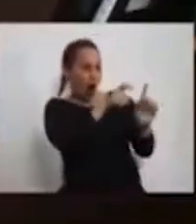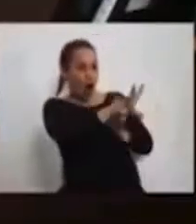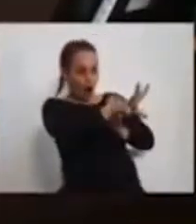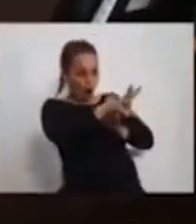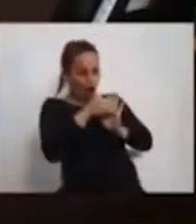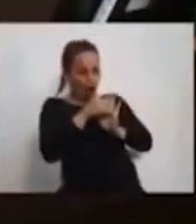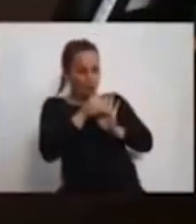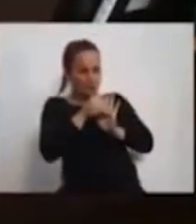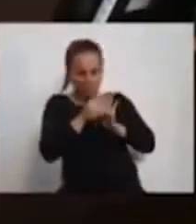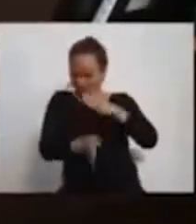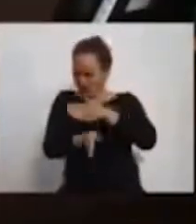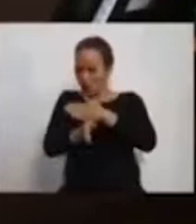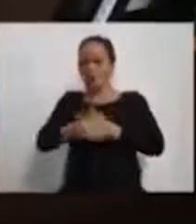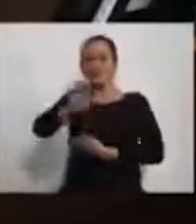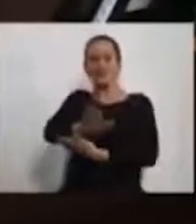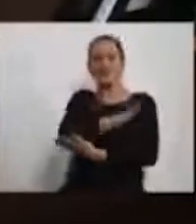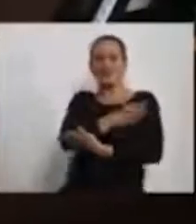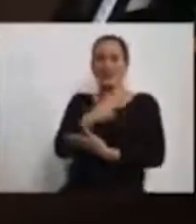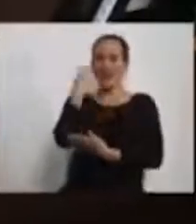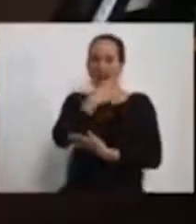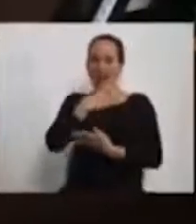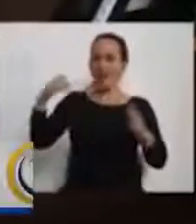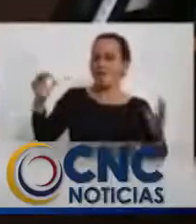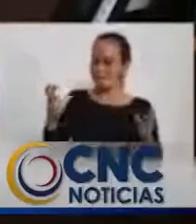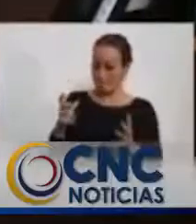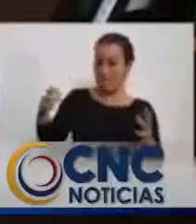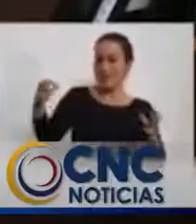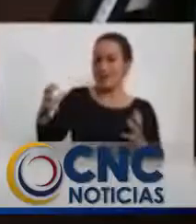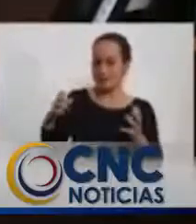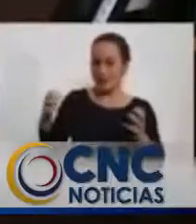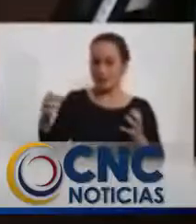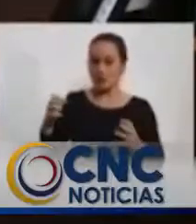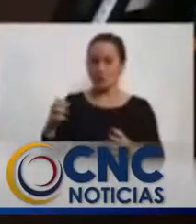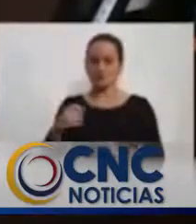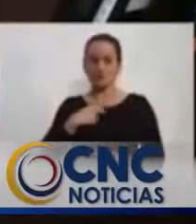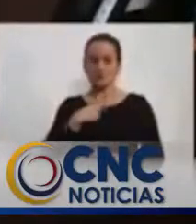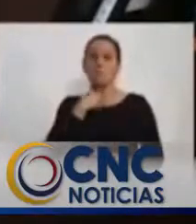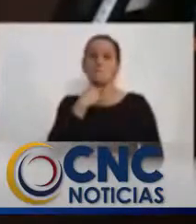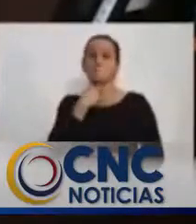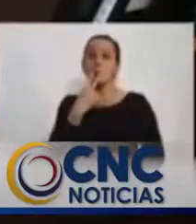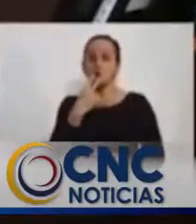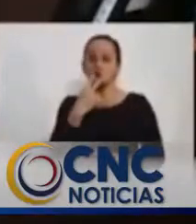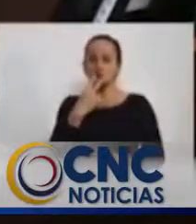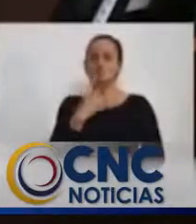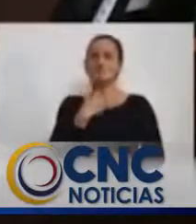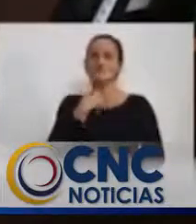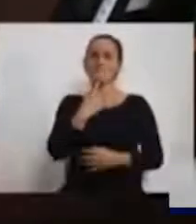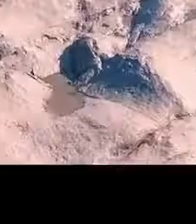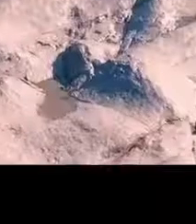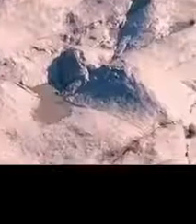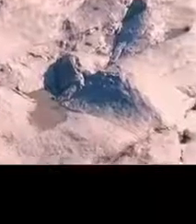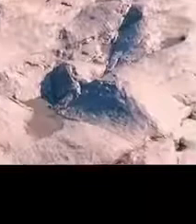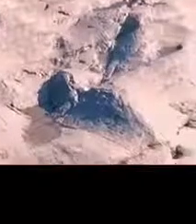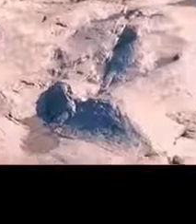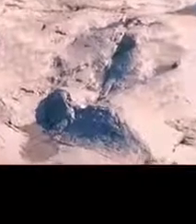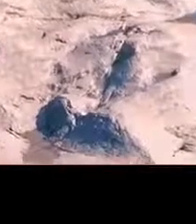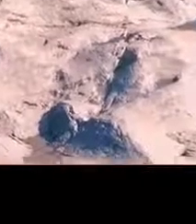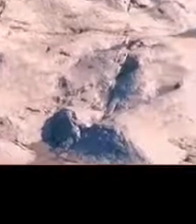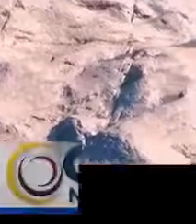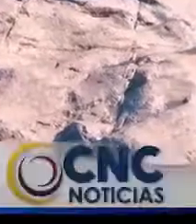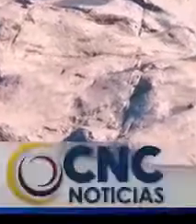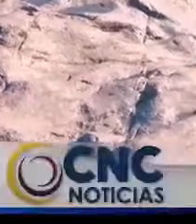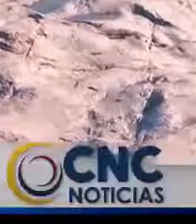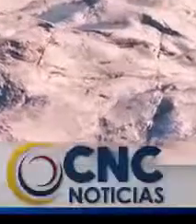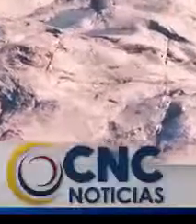e interpretar el canto vallenato bien cantado, como lo hizo el jilguero de América, el ruiseñor del Cesar. La condecoración de